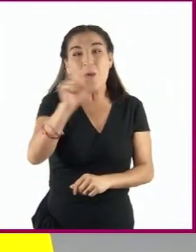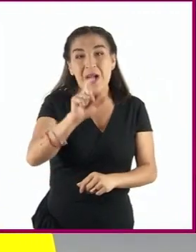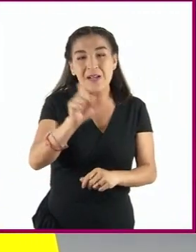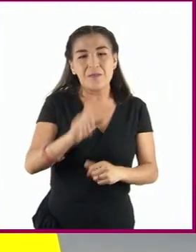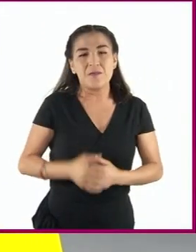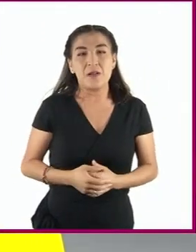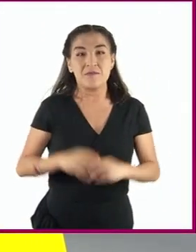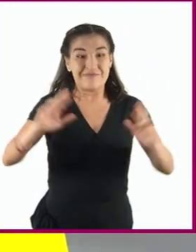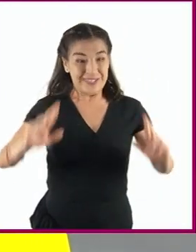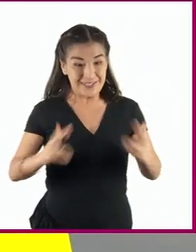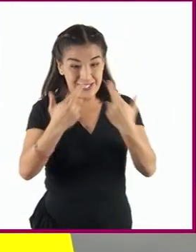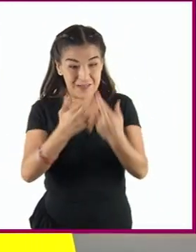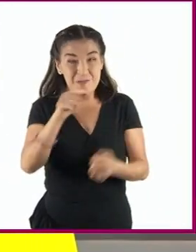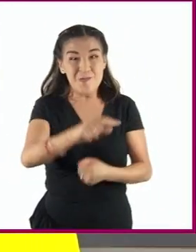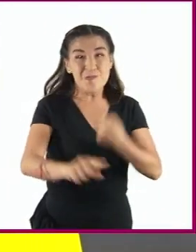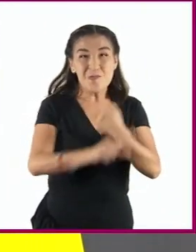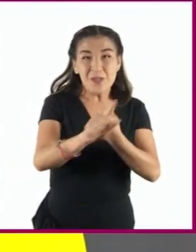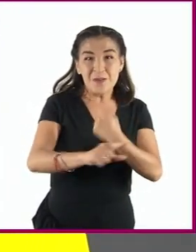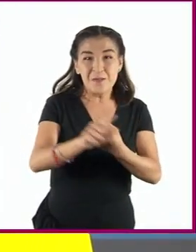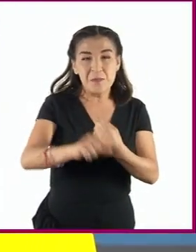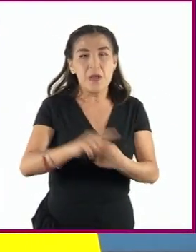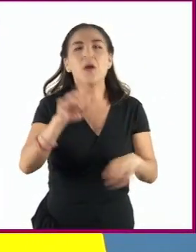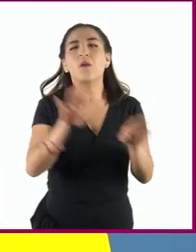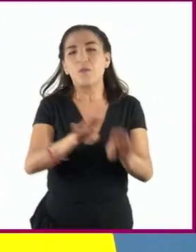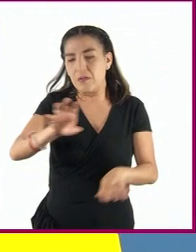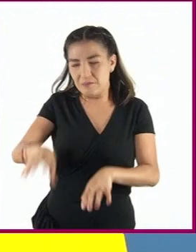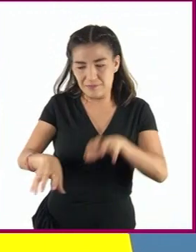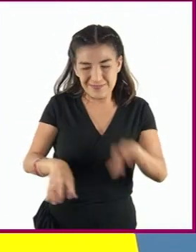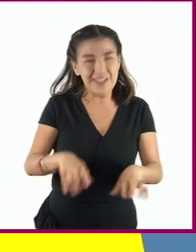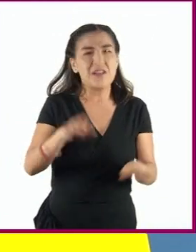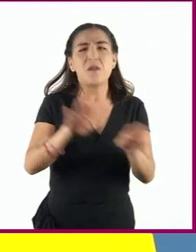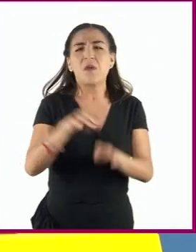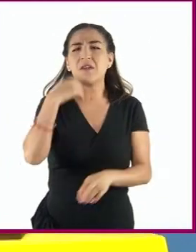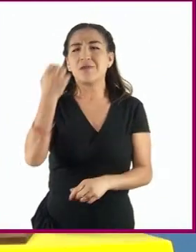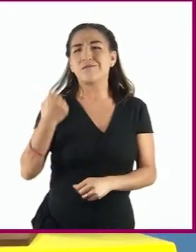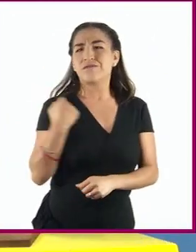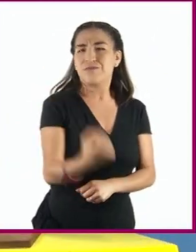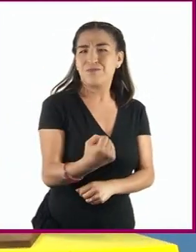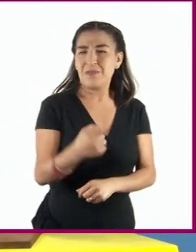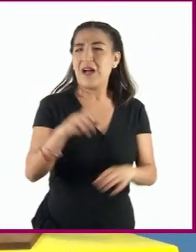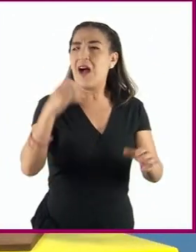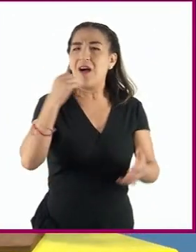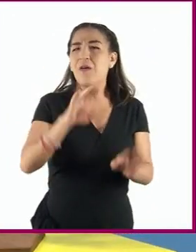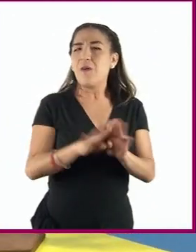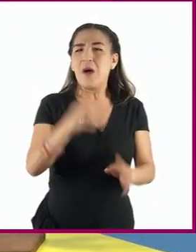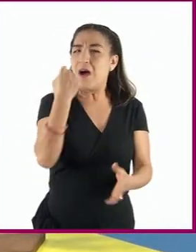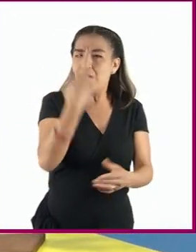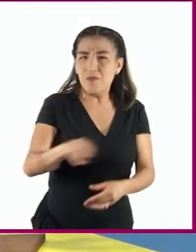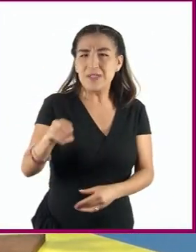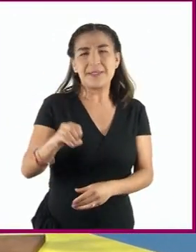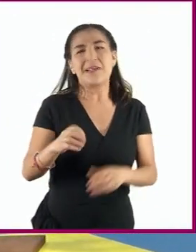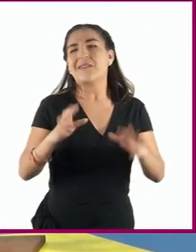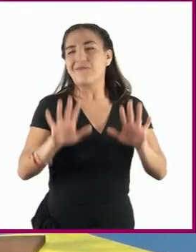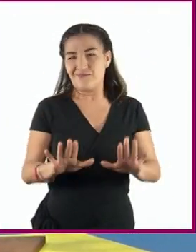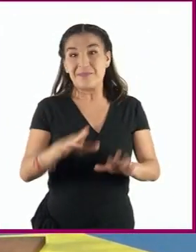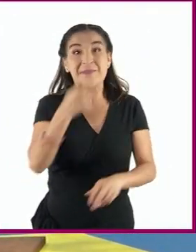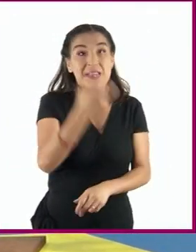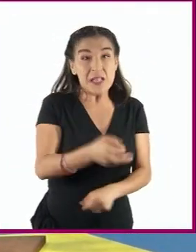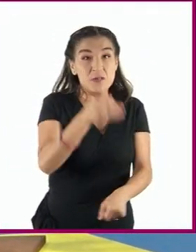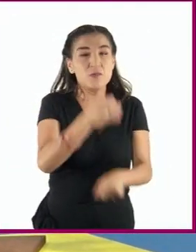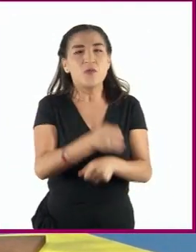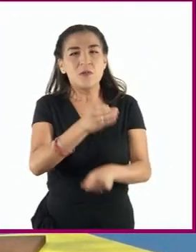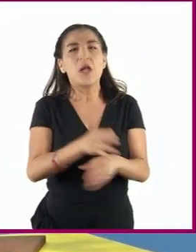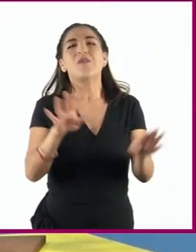conflictos religiosos, cada una de las partes desea imponer la suya a toda costa. En estos casos